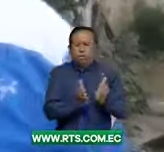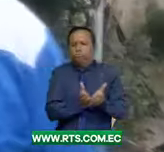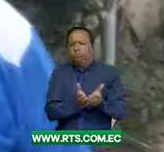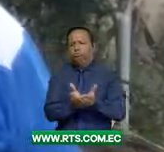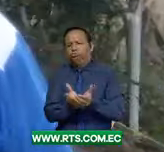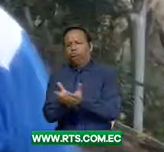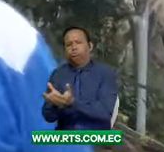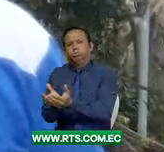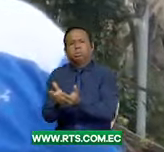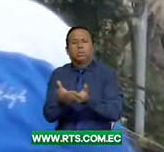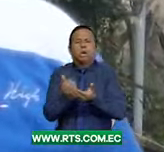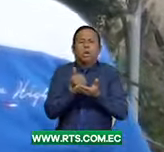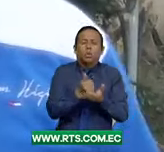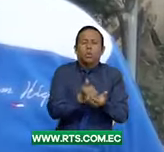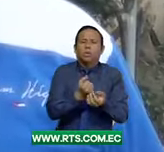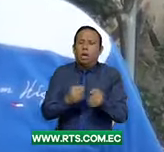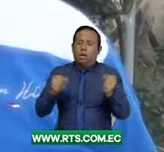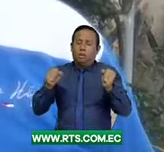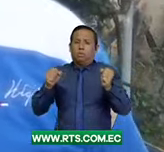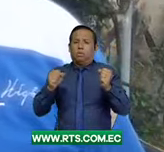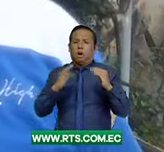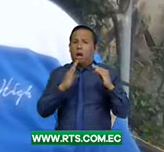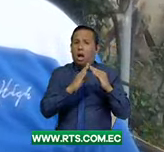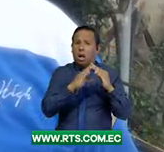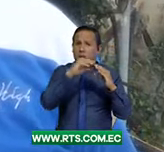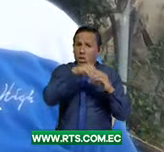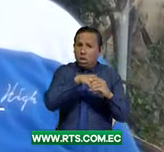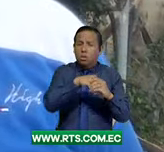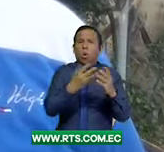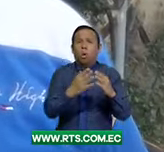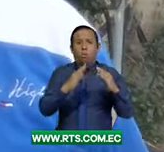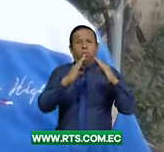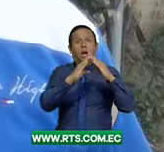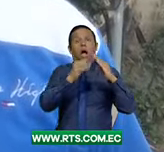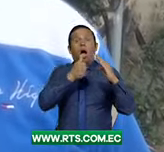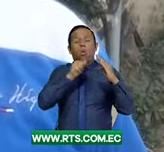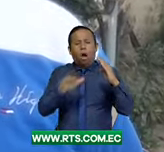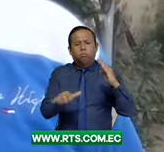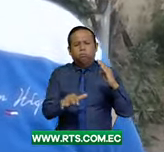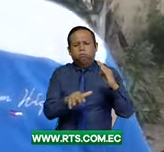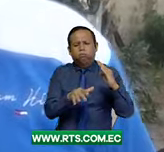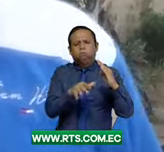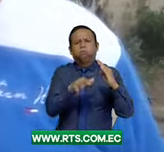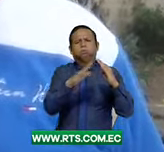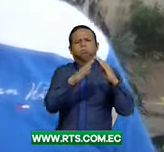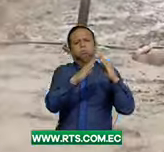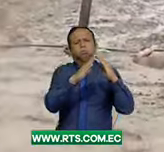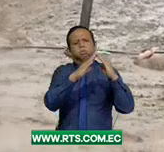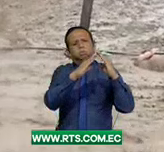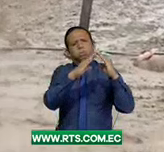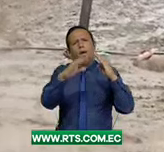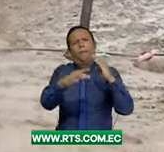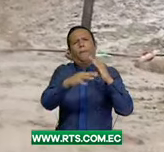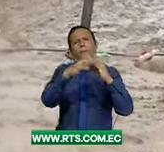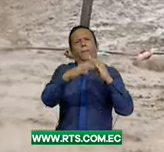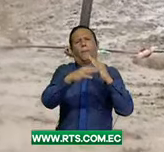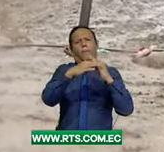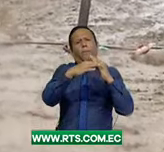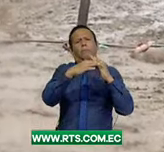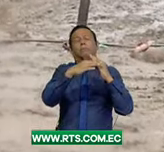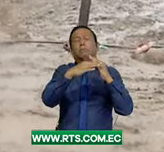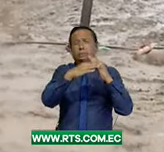En las casas prácticamente casi solamente nomás el techo se veía de eso de las 3 de la mañana. Las huellas marcadas en